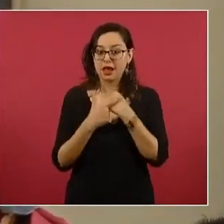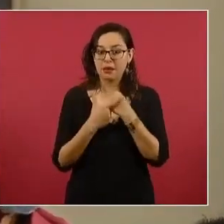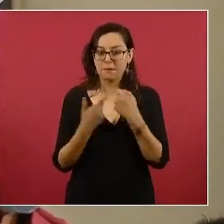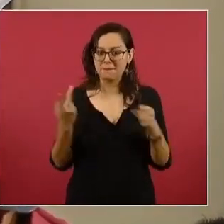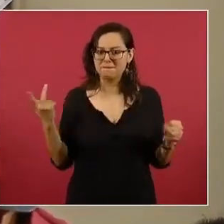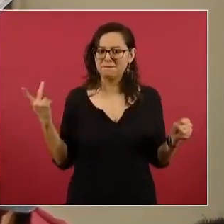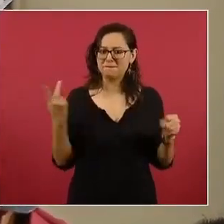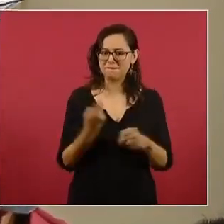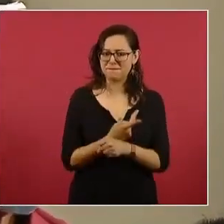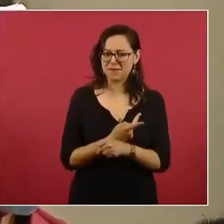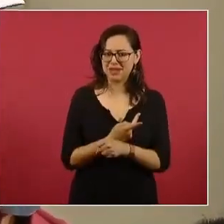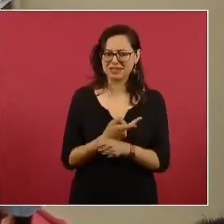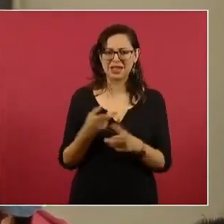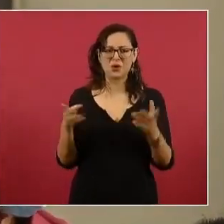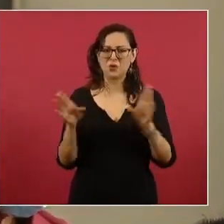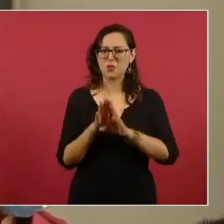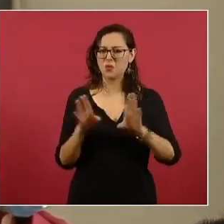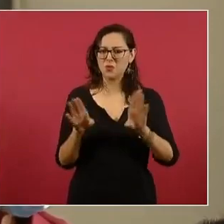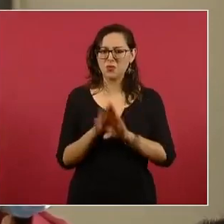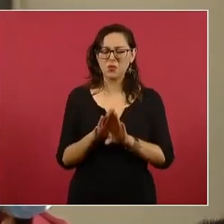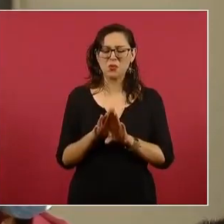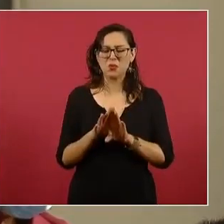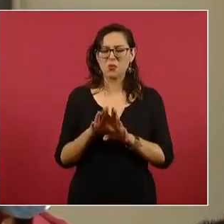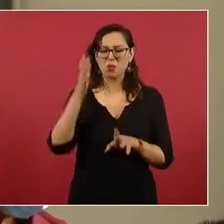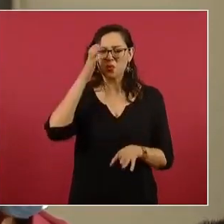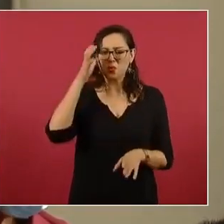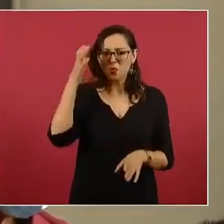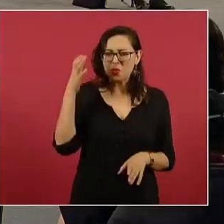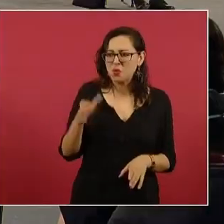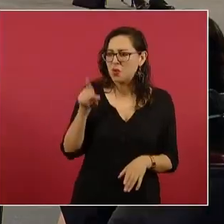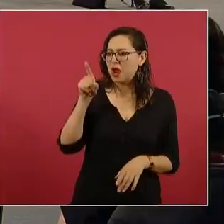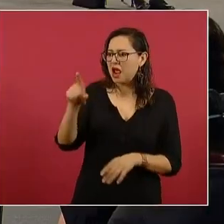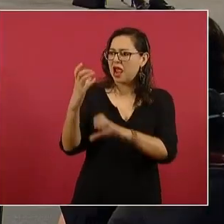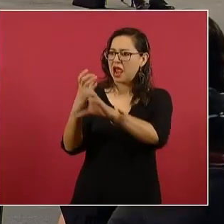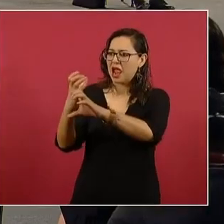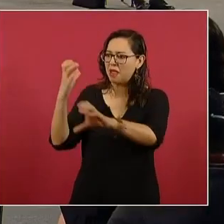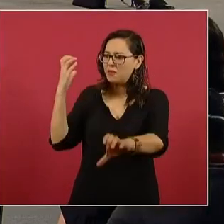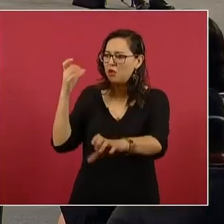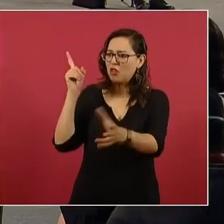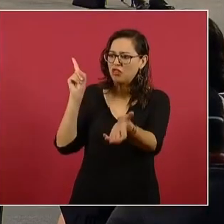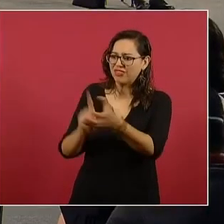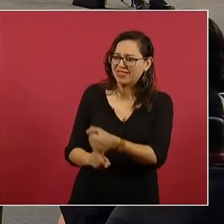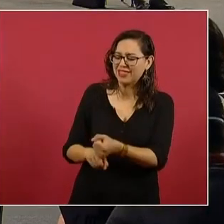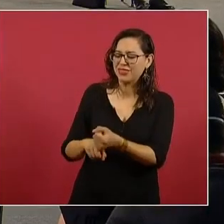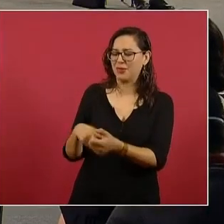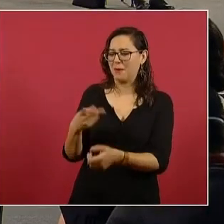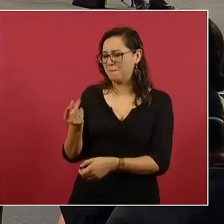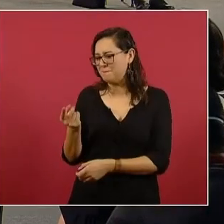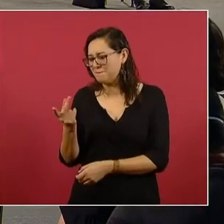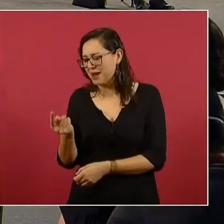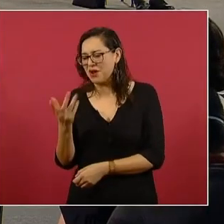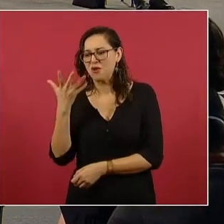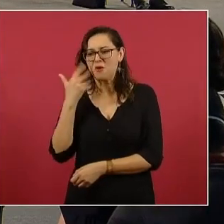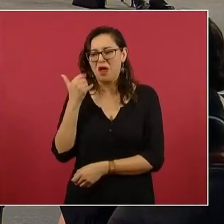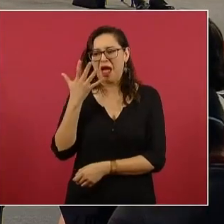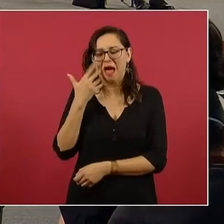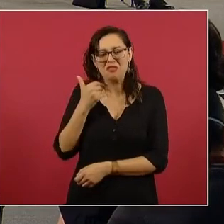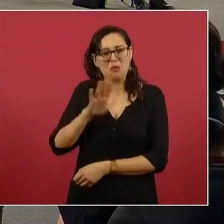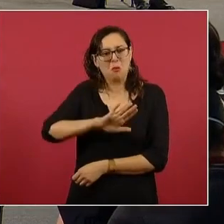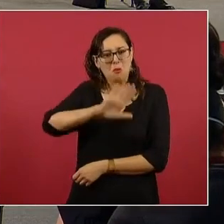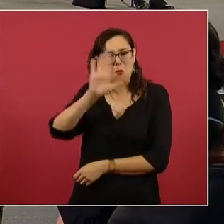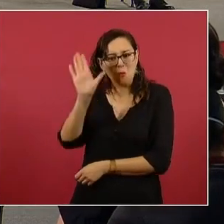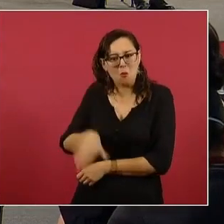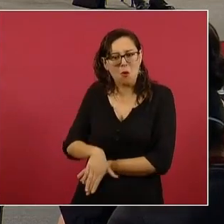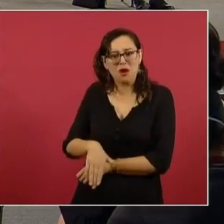el macabro origen y destino de las 4 toneladas de cadáveres de perros y gatos que se